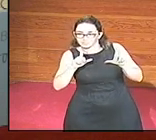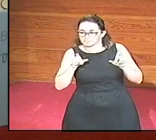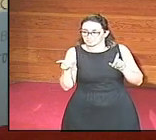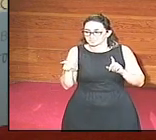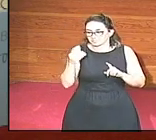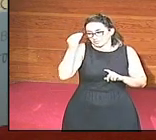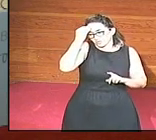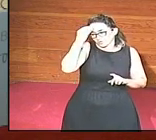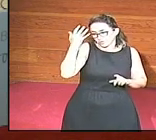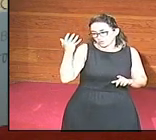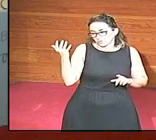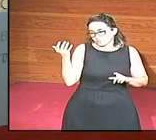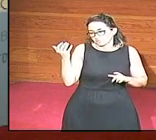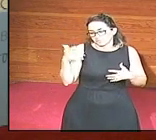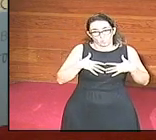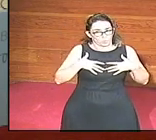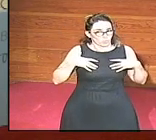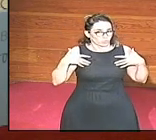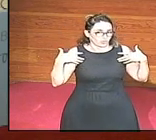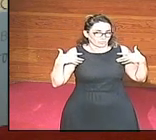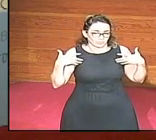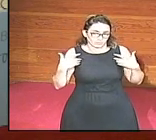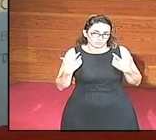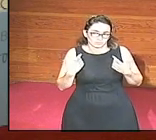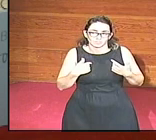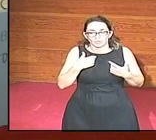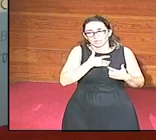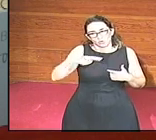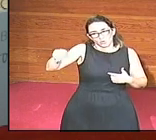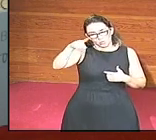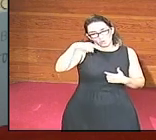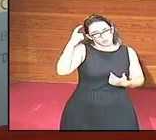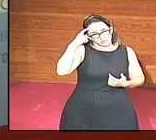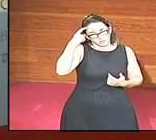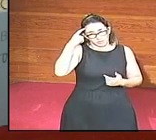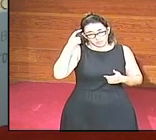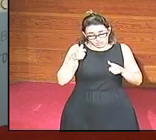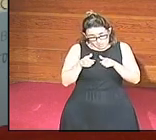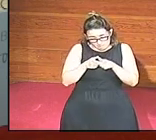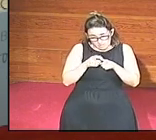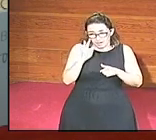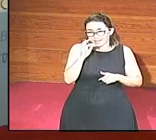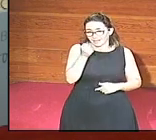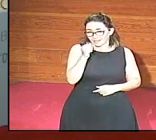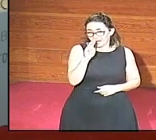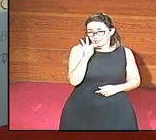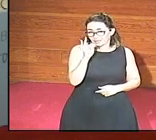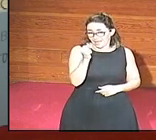o es más emotiva, pero lo que quiero que sepáis es que la minoría tártara